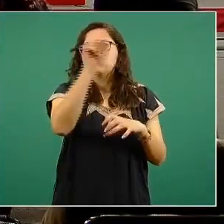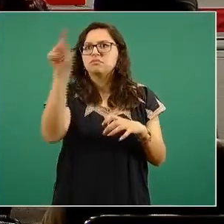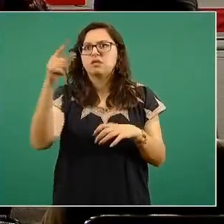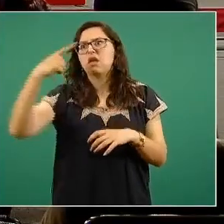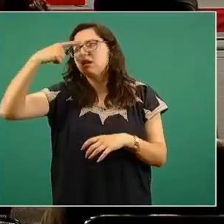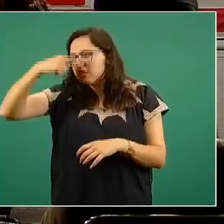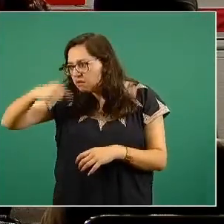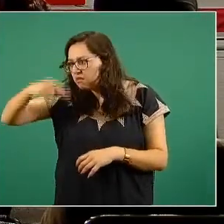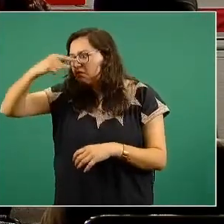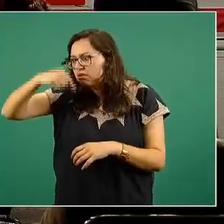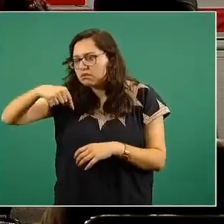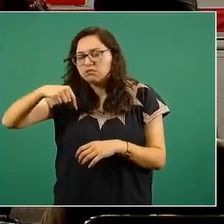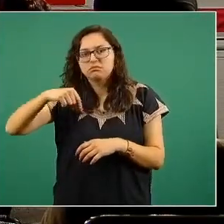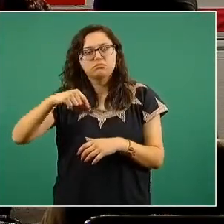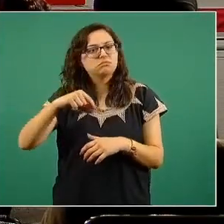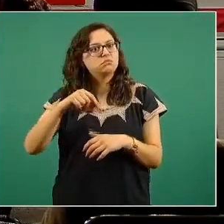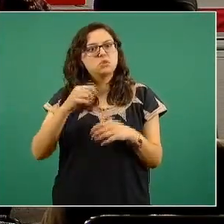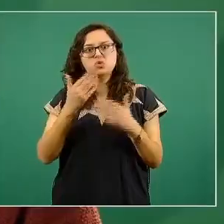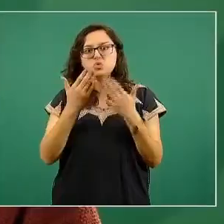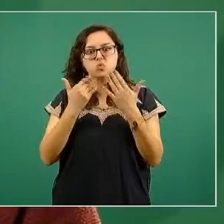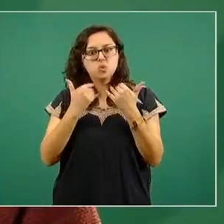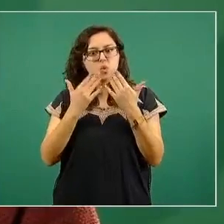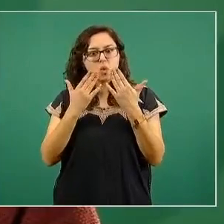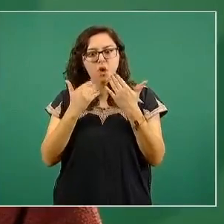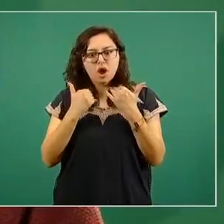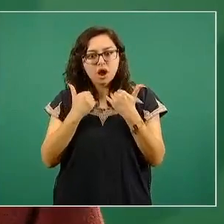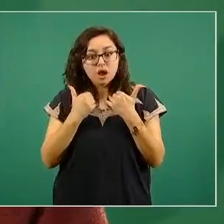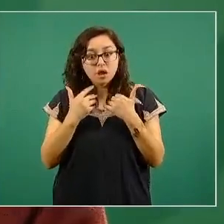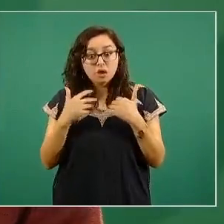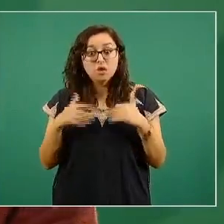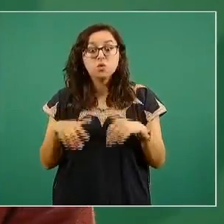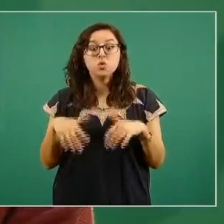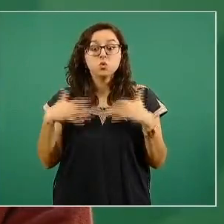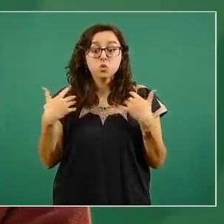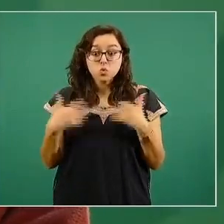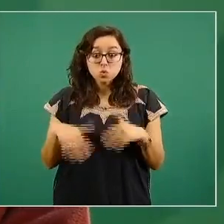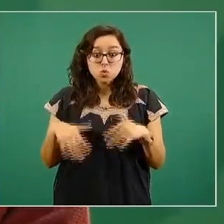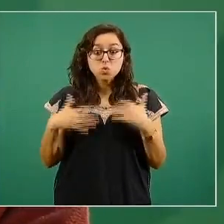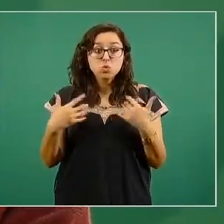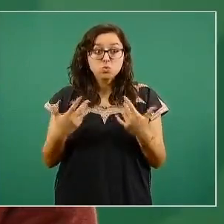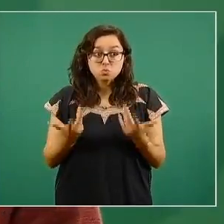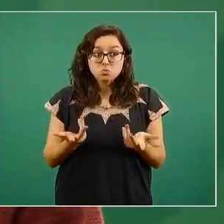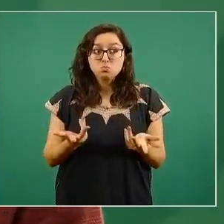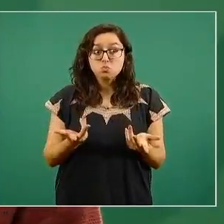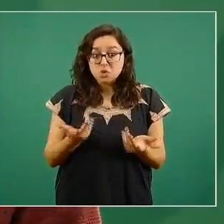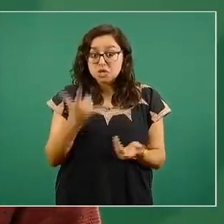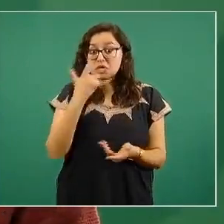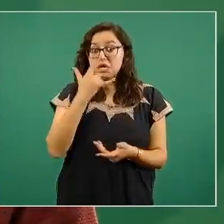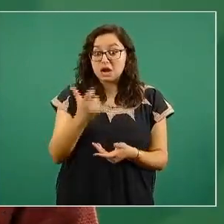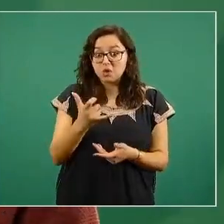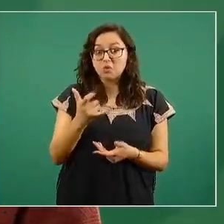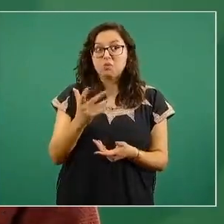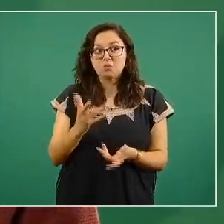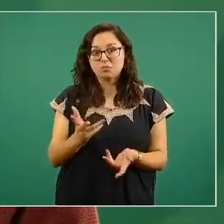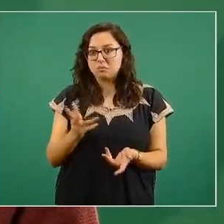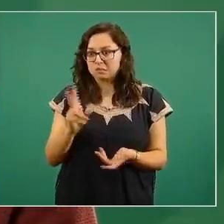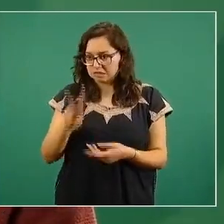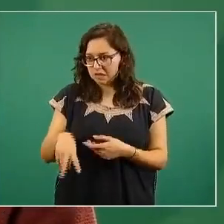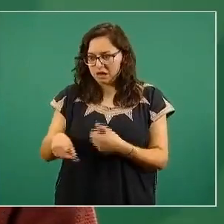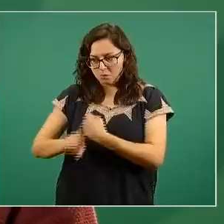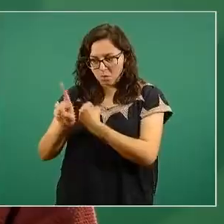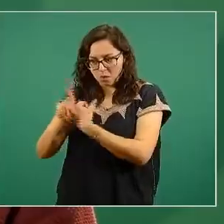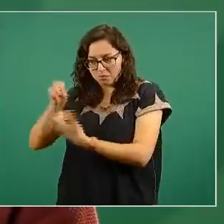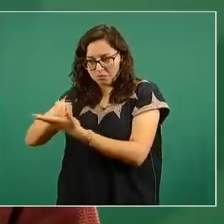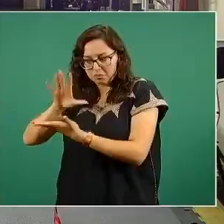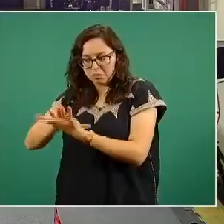tampoco influenza. Entonces esto nos da la tranquilidad de que no es un problema de detección, sino es realmente que